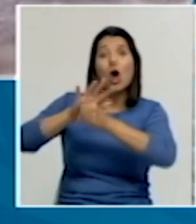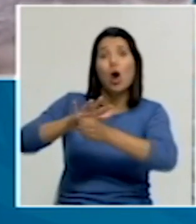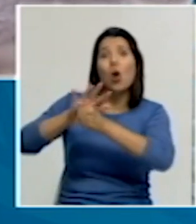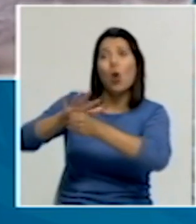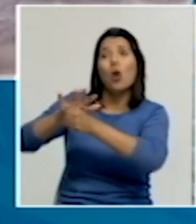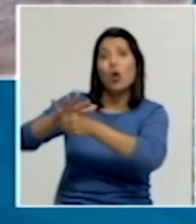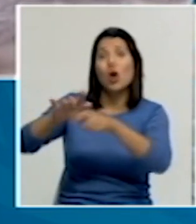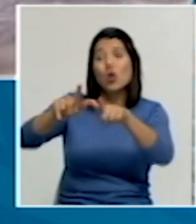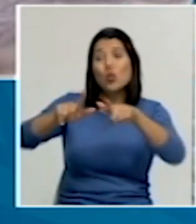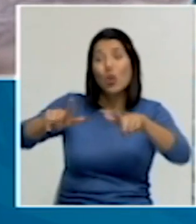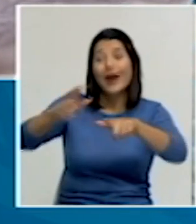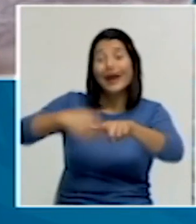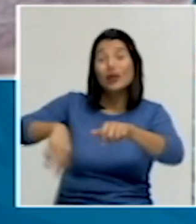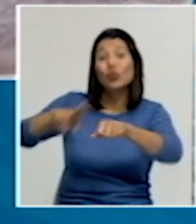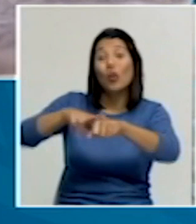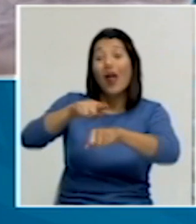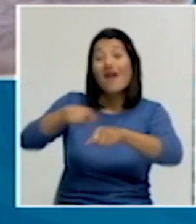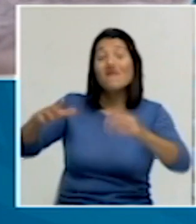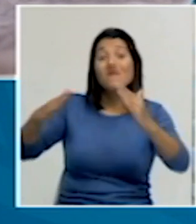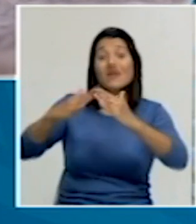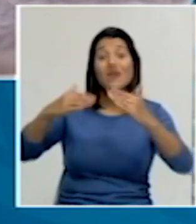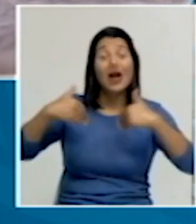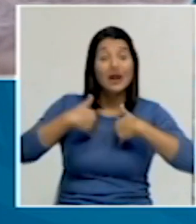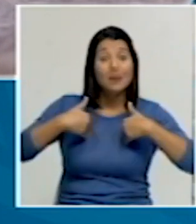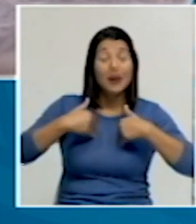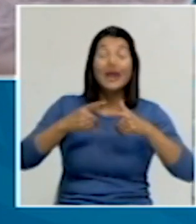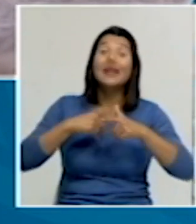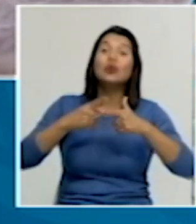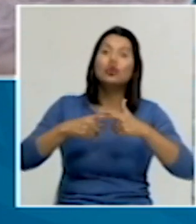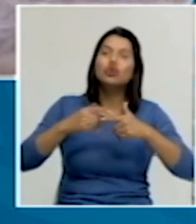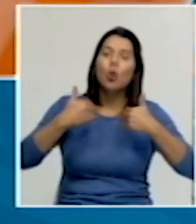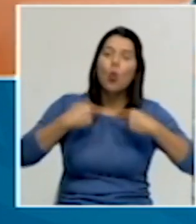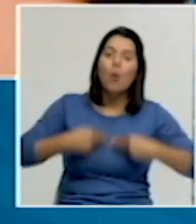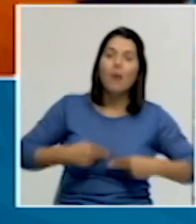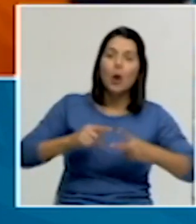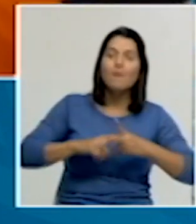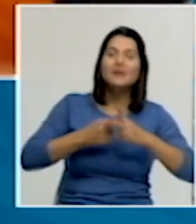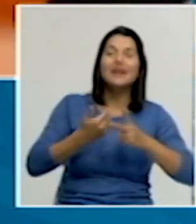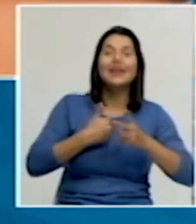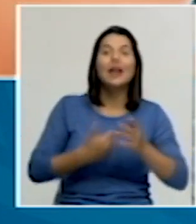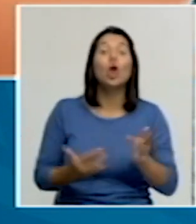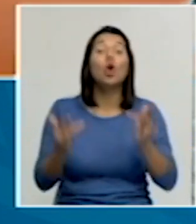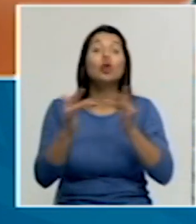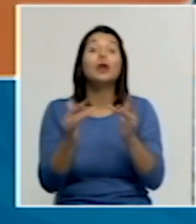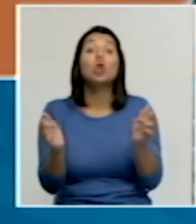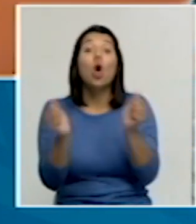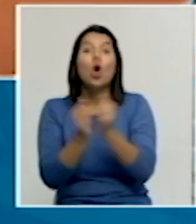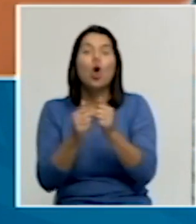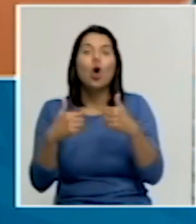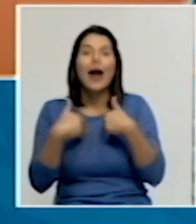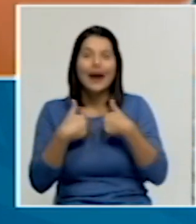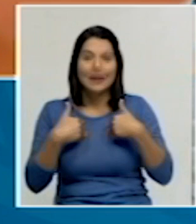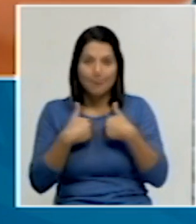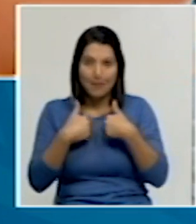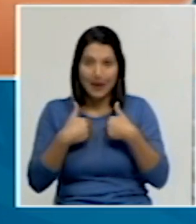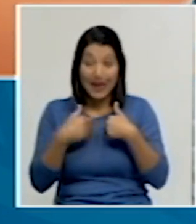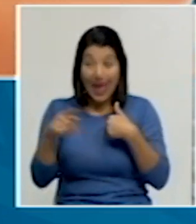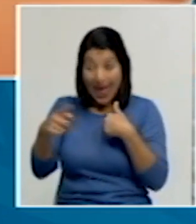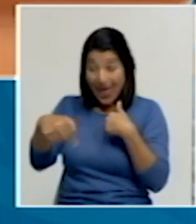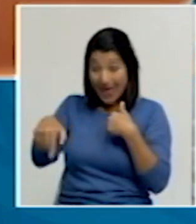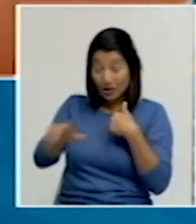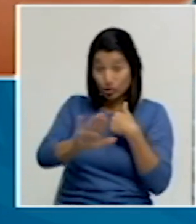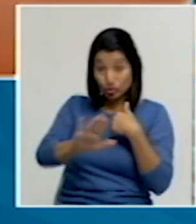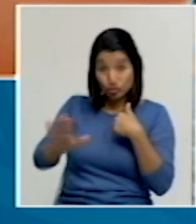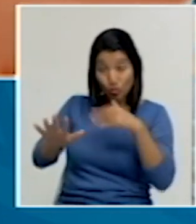ecosistemas naturales y entramos en contacto con animales que en su ambiente, en su hábitat